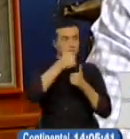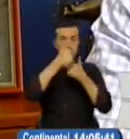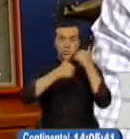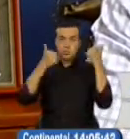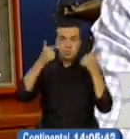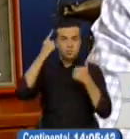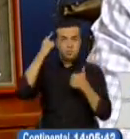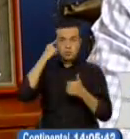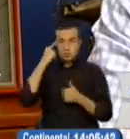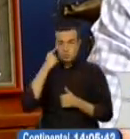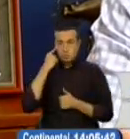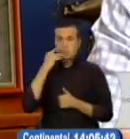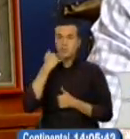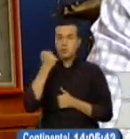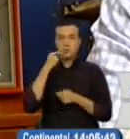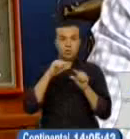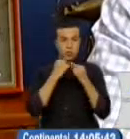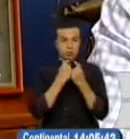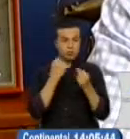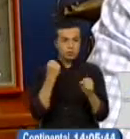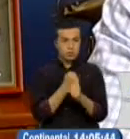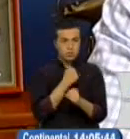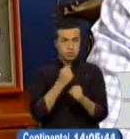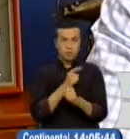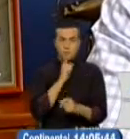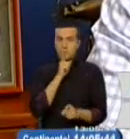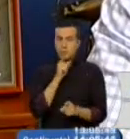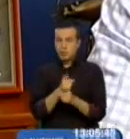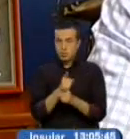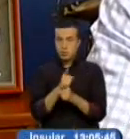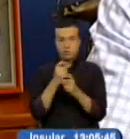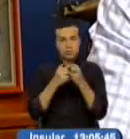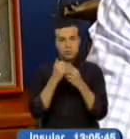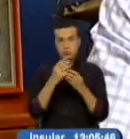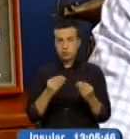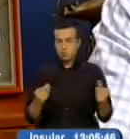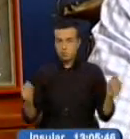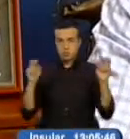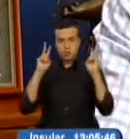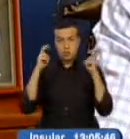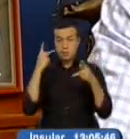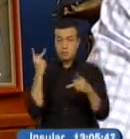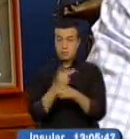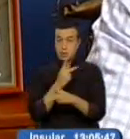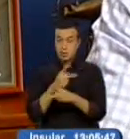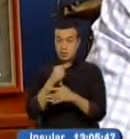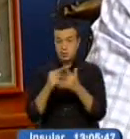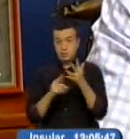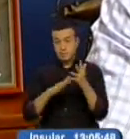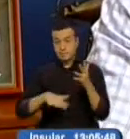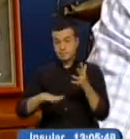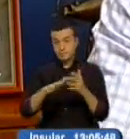del Estado para poder tener una mesa de trabajo en la que realmente podamos dar una solución a este tema de la inseguridad.